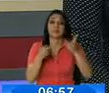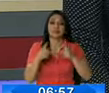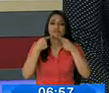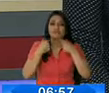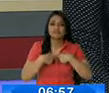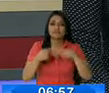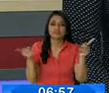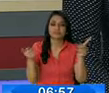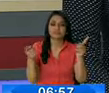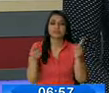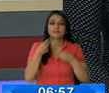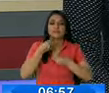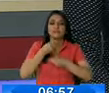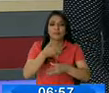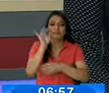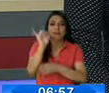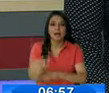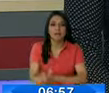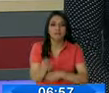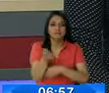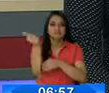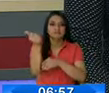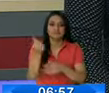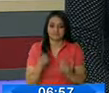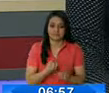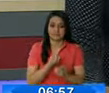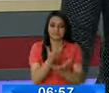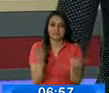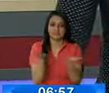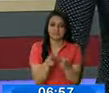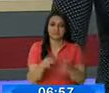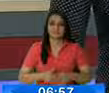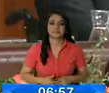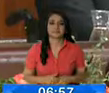eliminación de los informes sabatinos. Les tenemos un resumen.